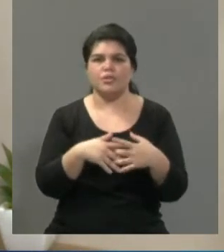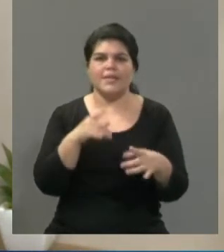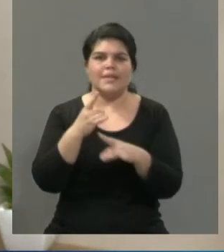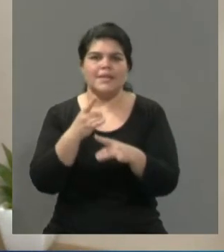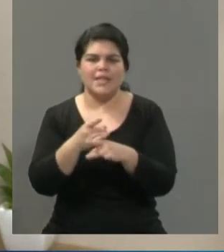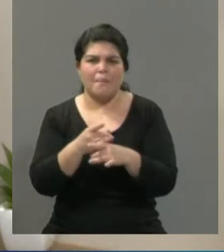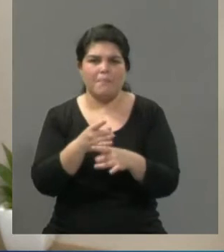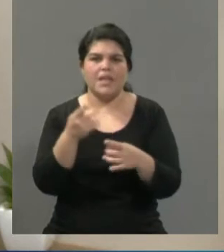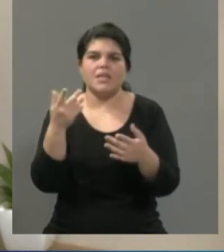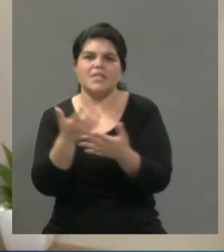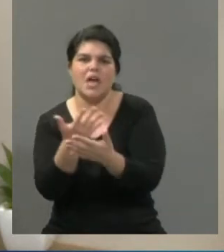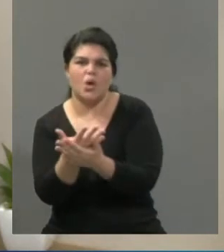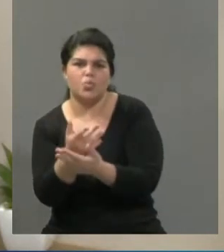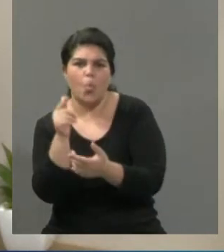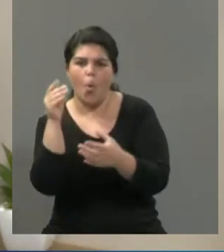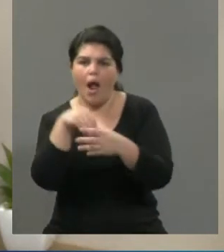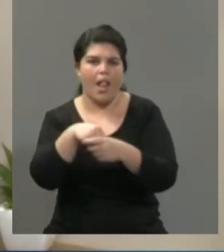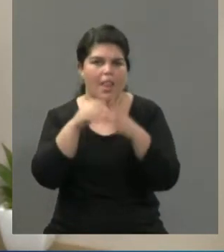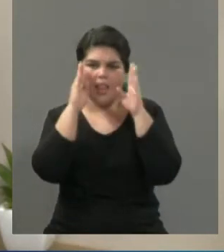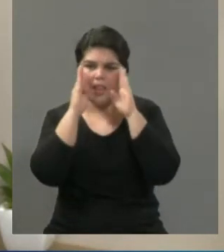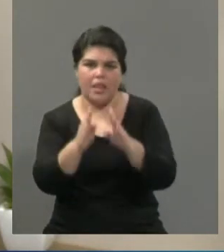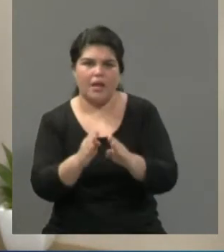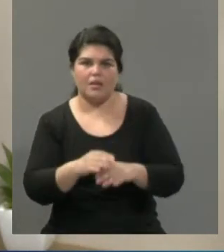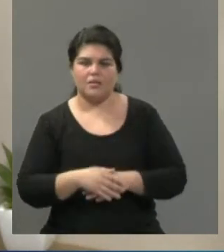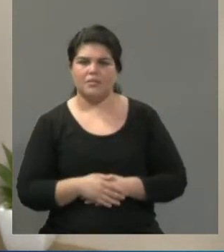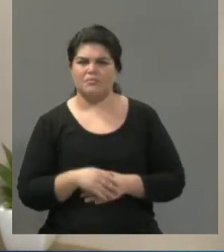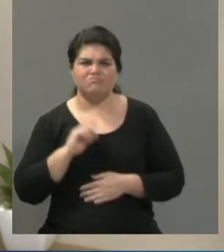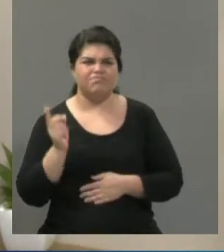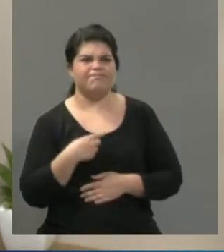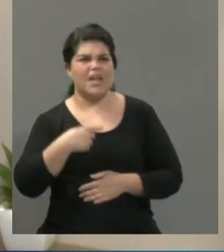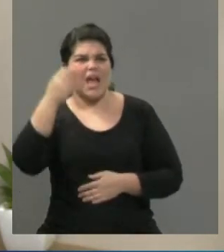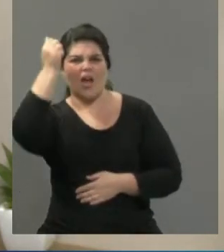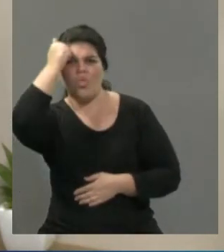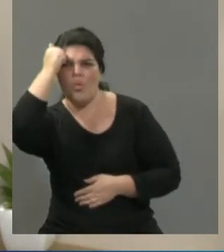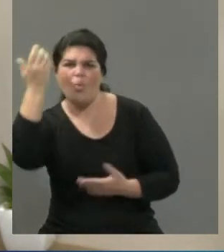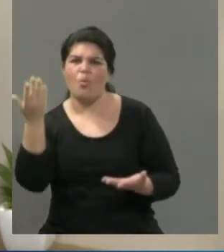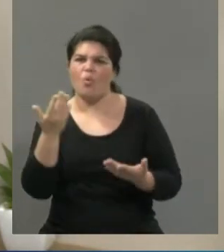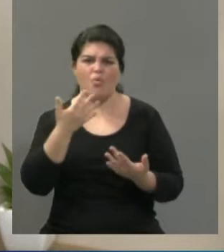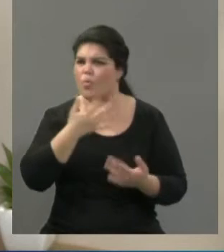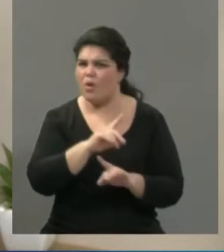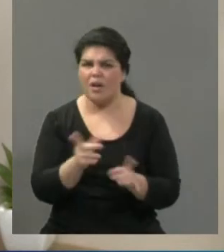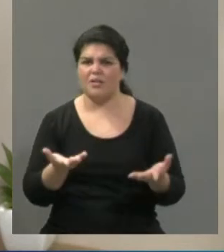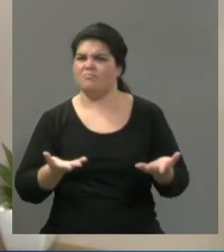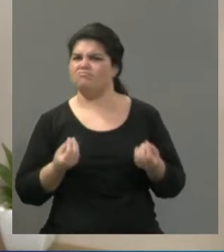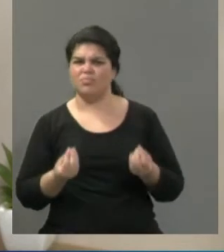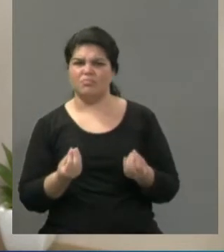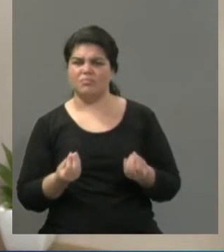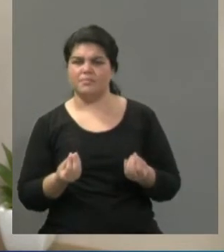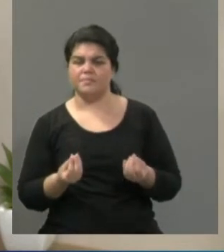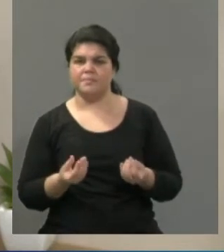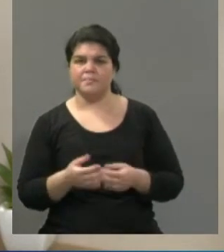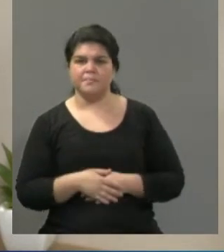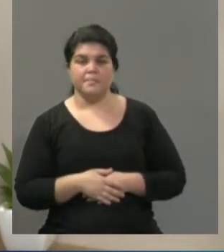chiquitito el cerebro, ¿no? Y ahí podés ver el sexismo, ¿no? El sexismo en tanto la diferencia de trato que existe a